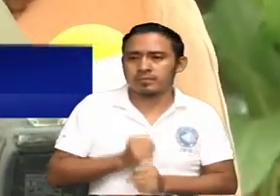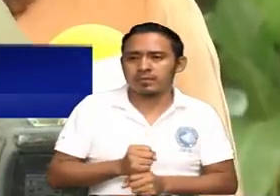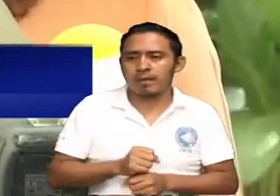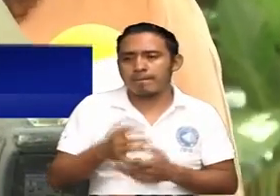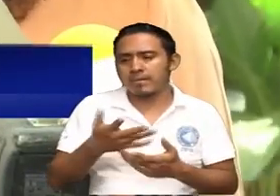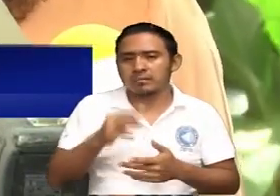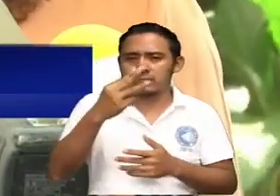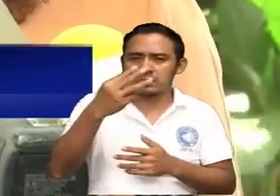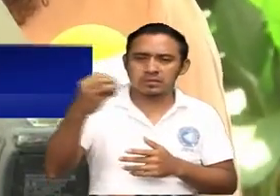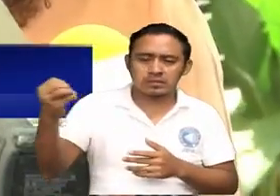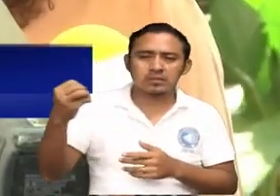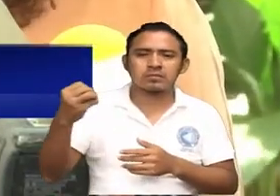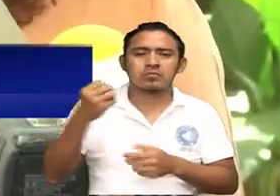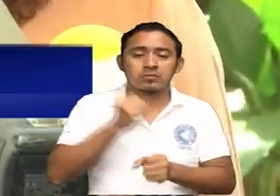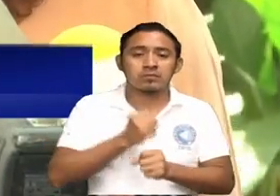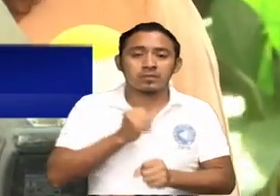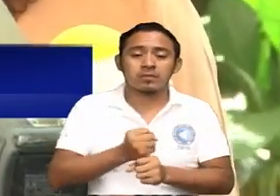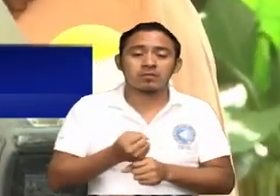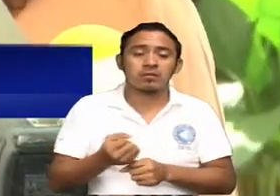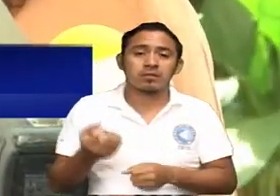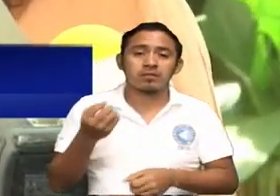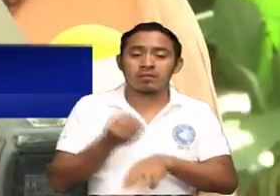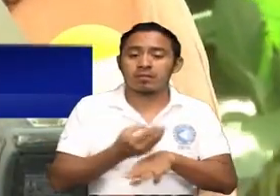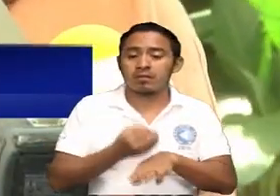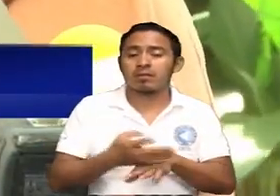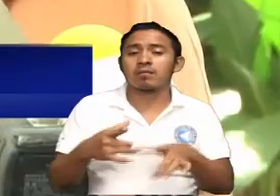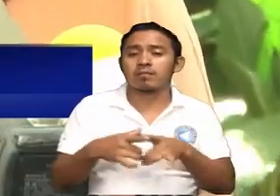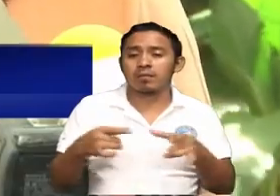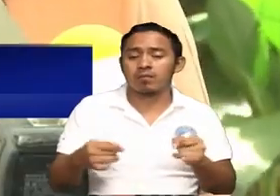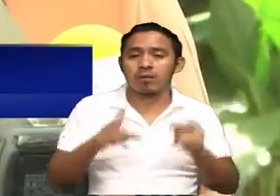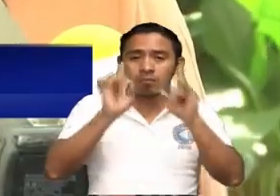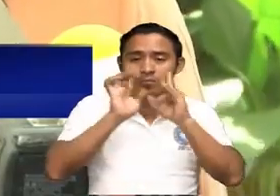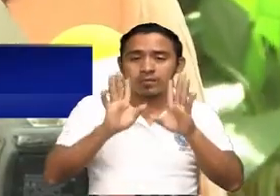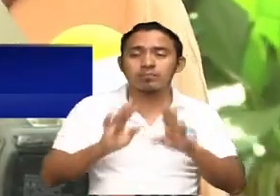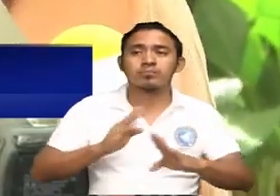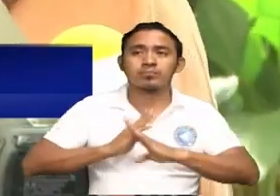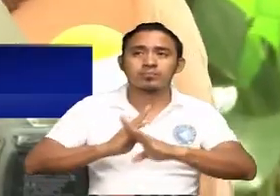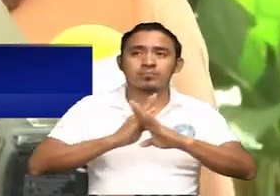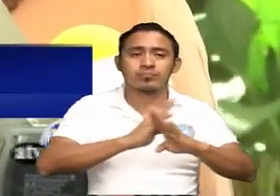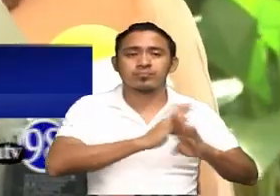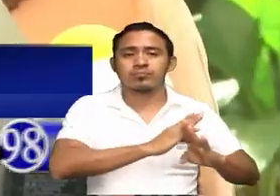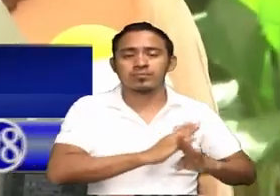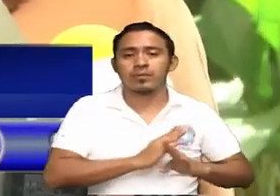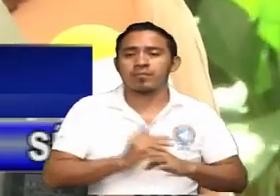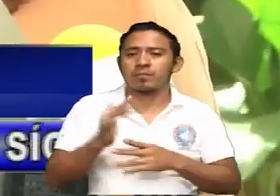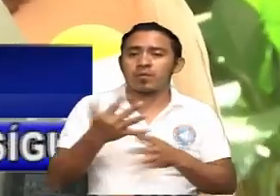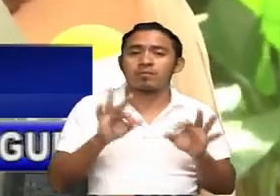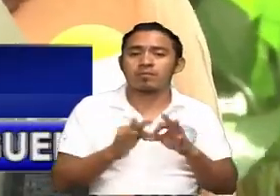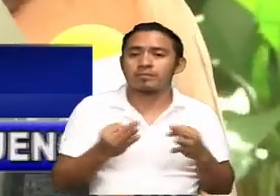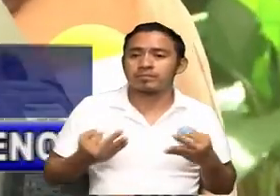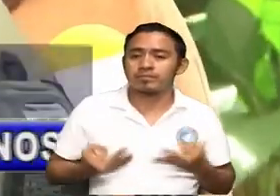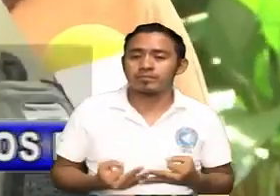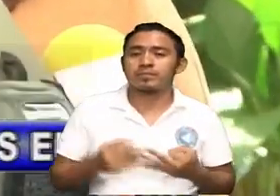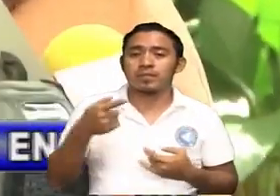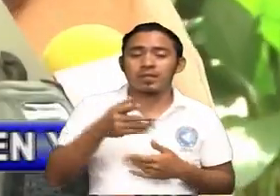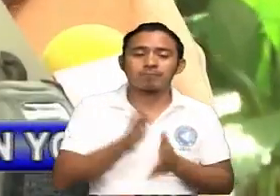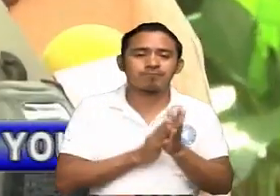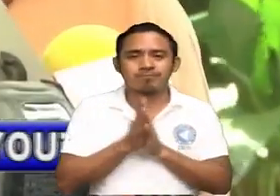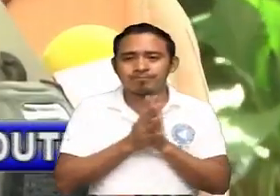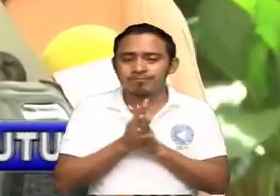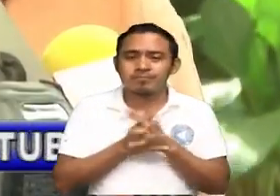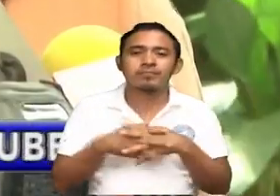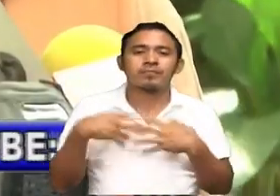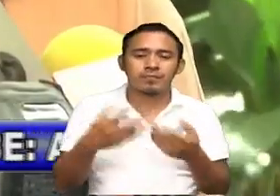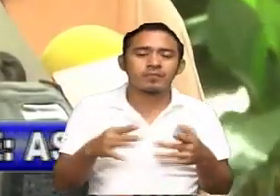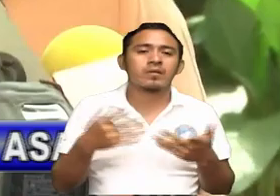de 300 trabajadores de nuestra alcaldía de Managua van a estar brindando seguridad a todas las familias que van a estar disfrutando